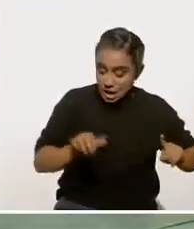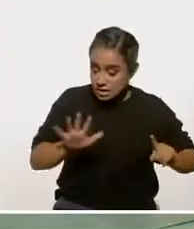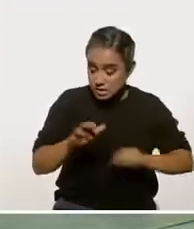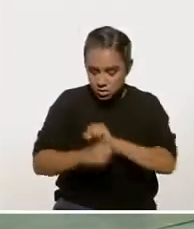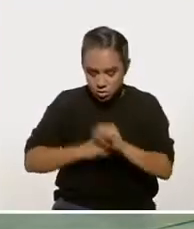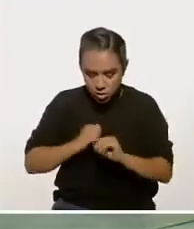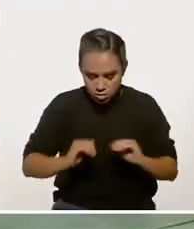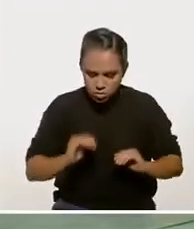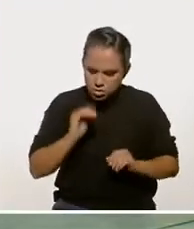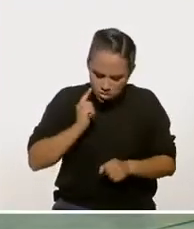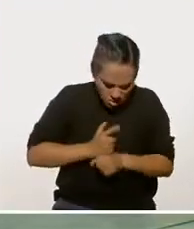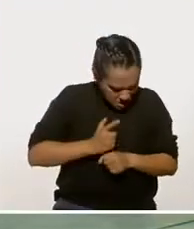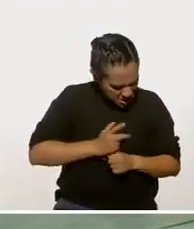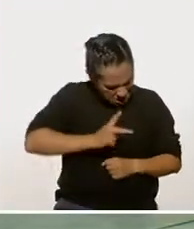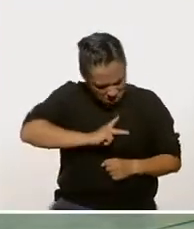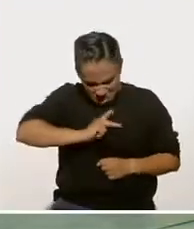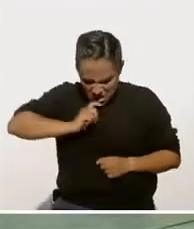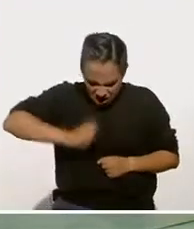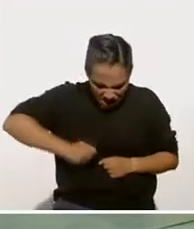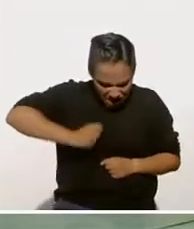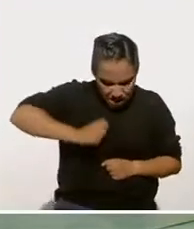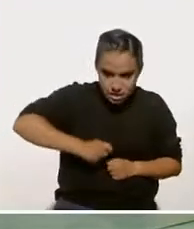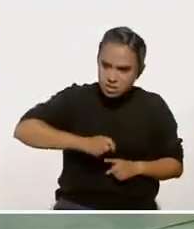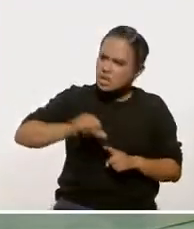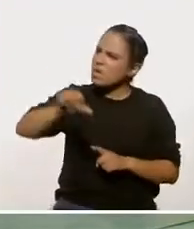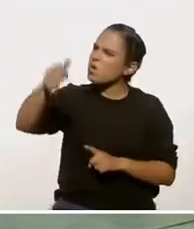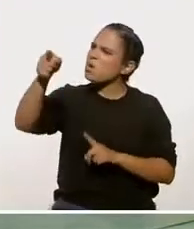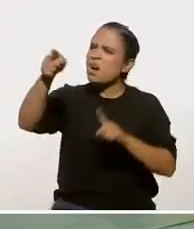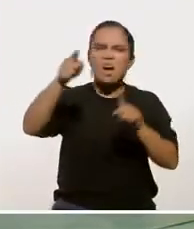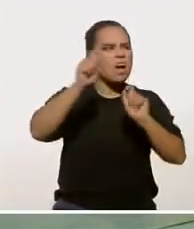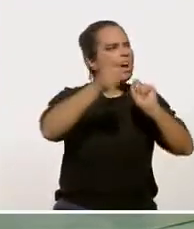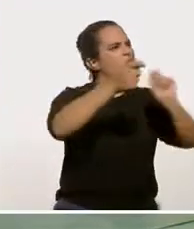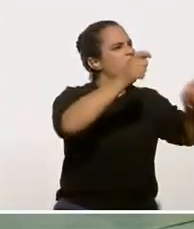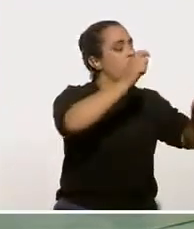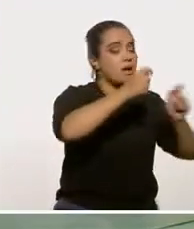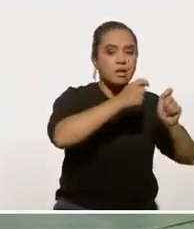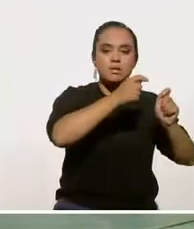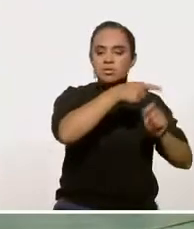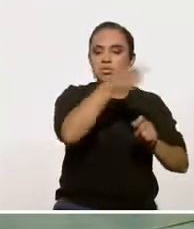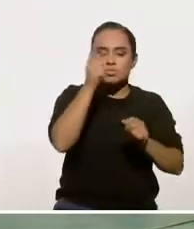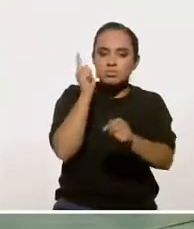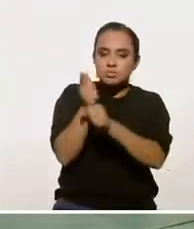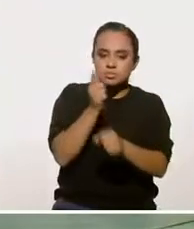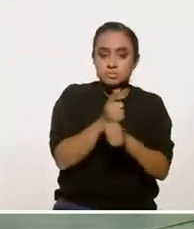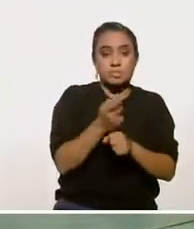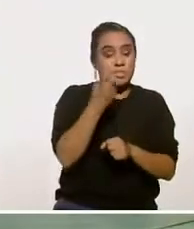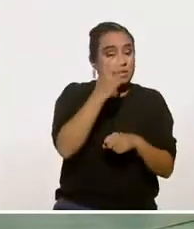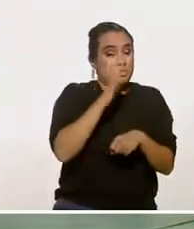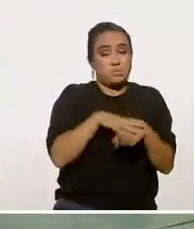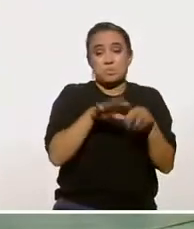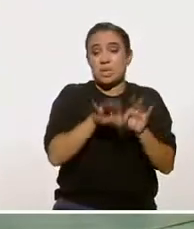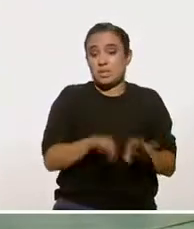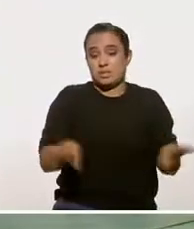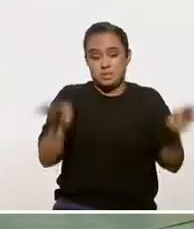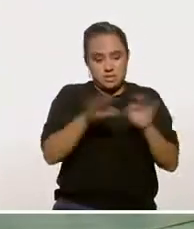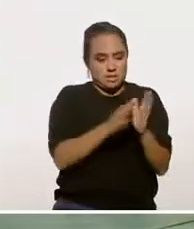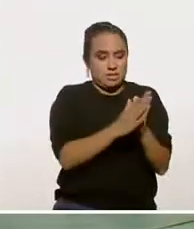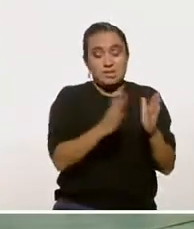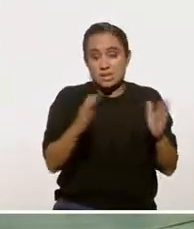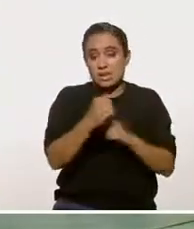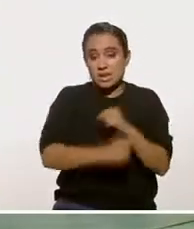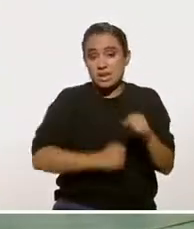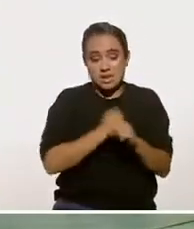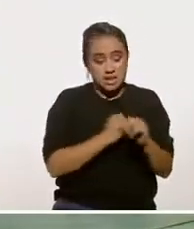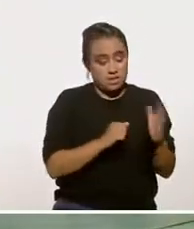descubriendo quiénes son y quiénes son los otros. Esa es la parte más importante de esa edad. Claro.